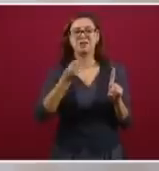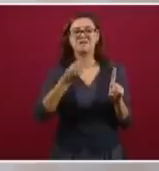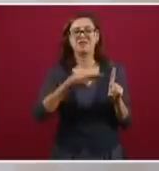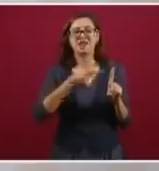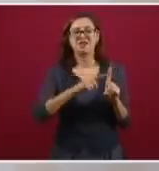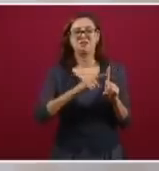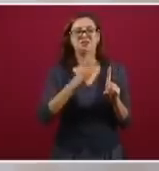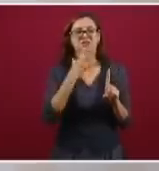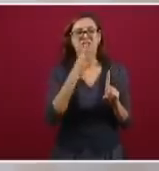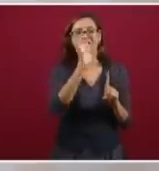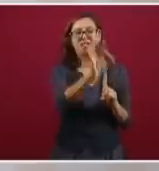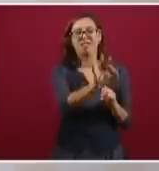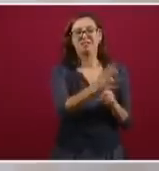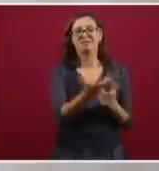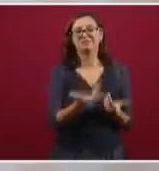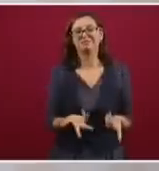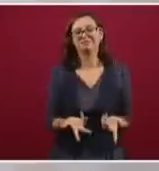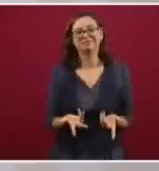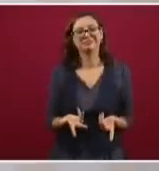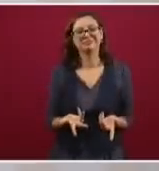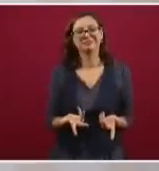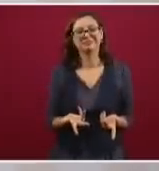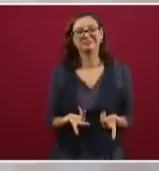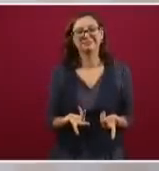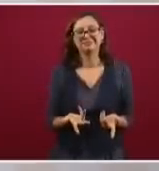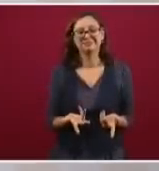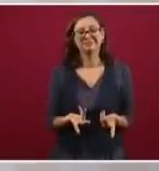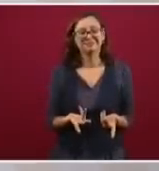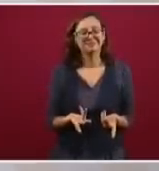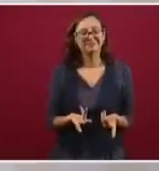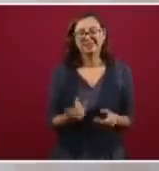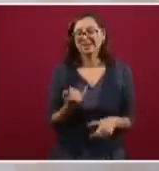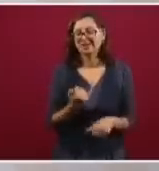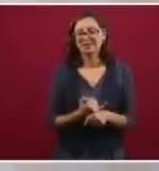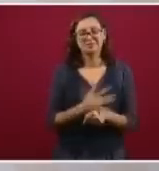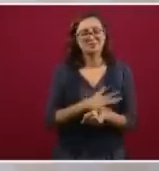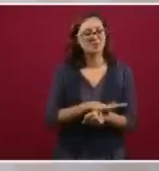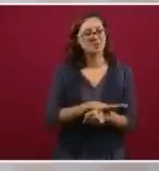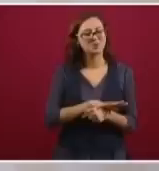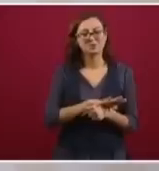Entonces, ¿cómo un presidente